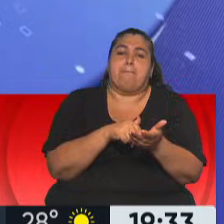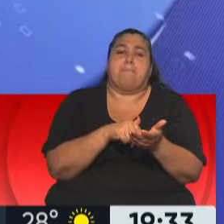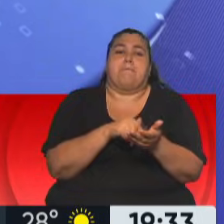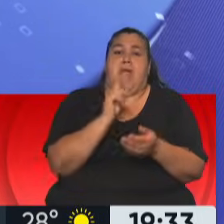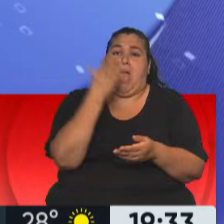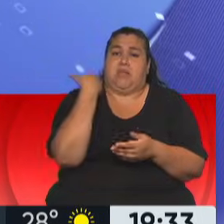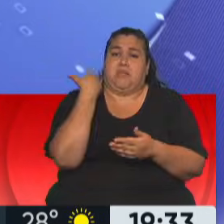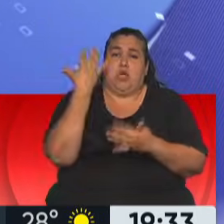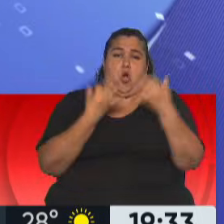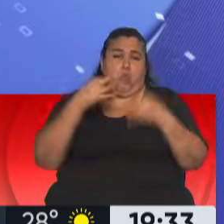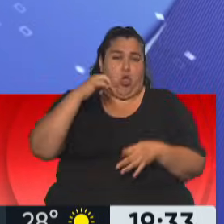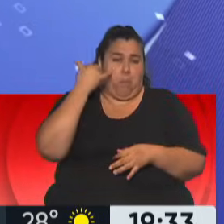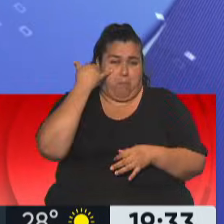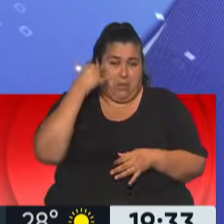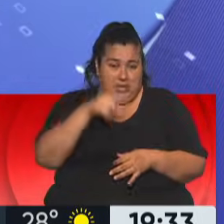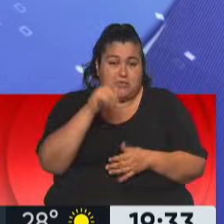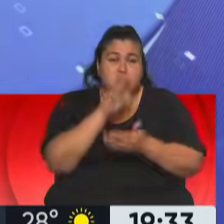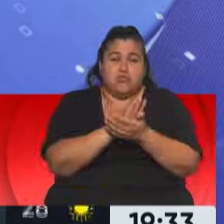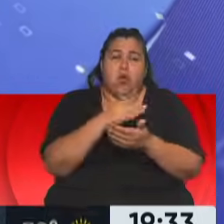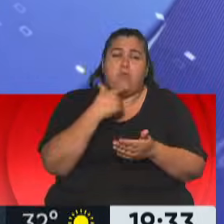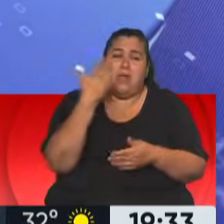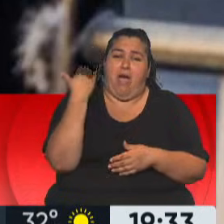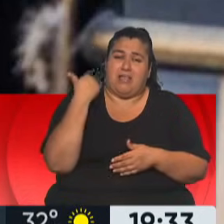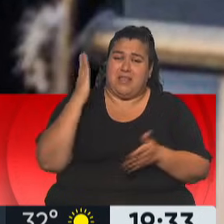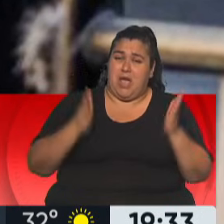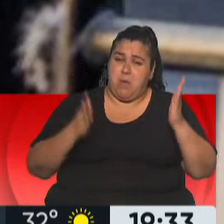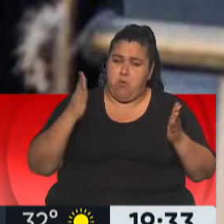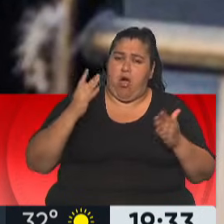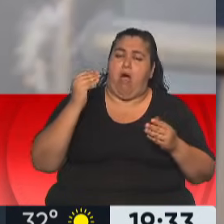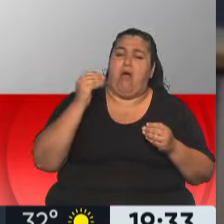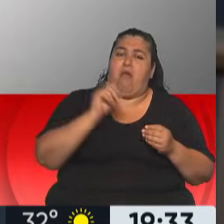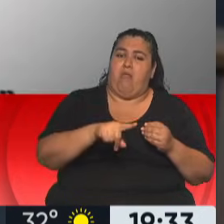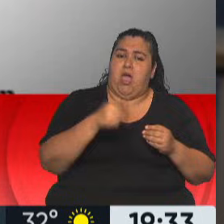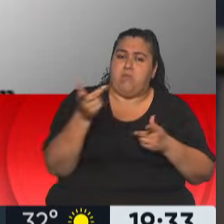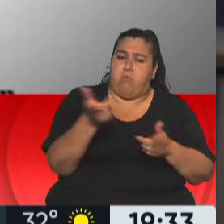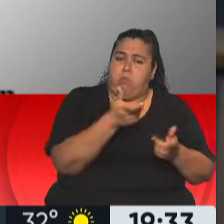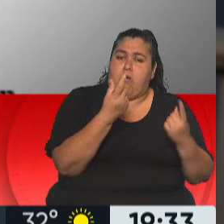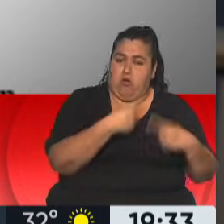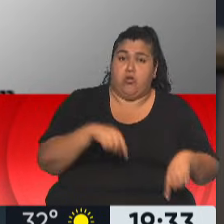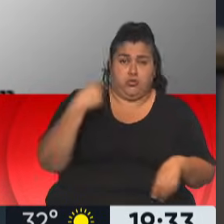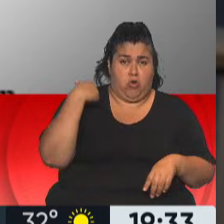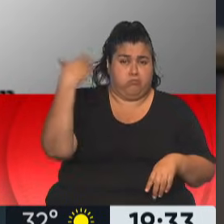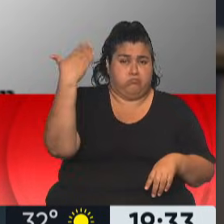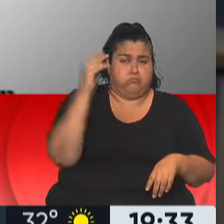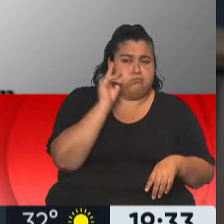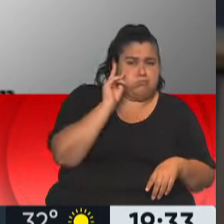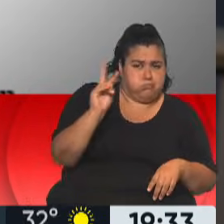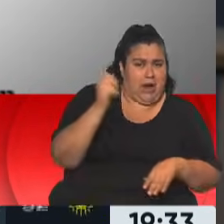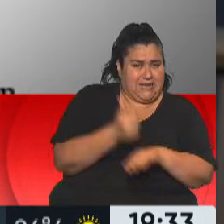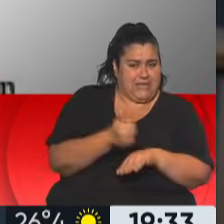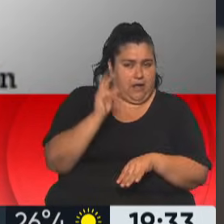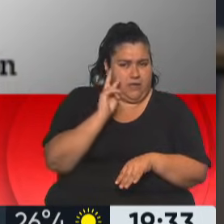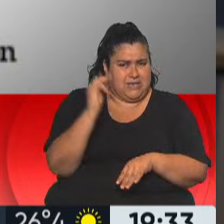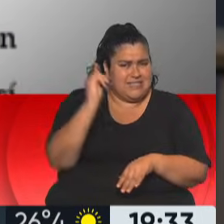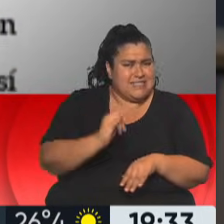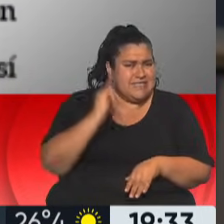Pi por crímenes de lesa humanidad cometidos en Venezuela. Yo estuve en esas audiencias donde escuchaban los testimonios y eran